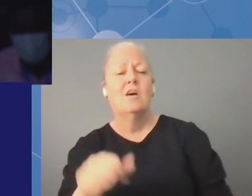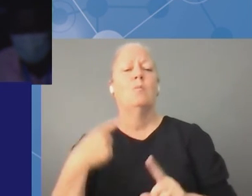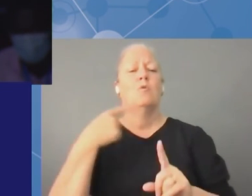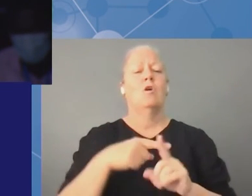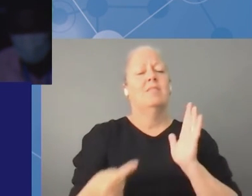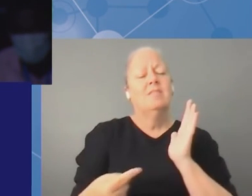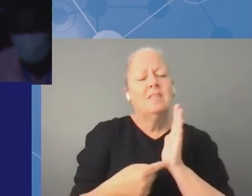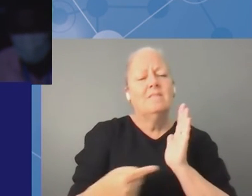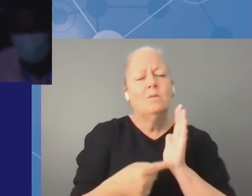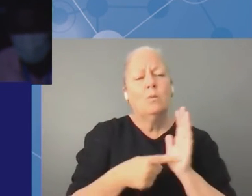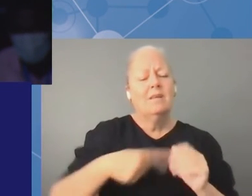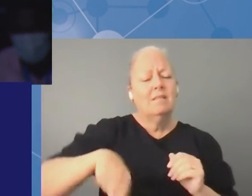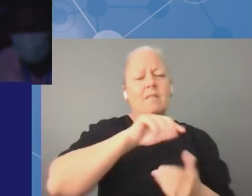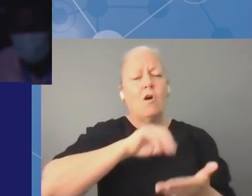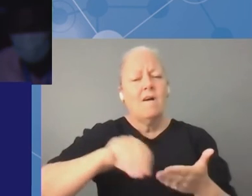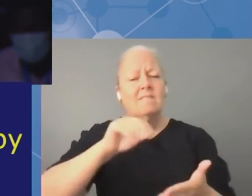IGF Plus.